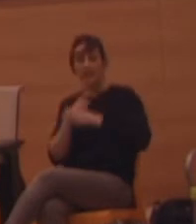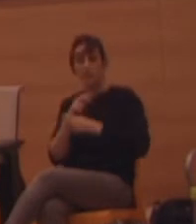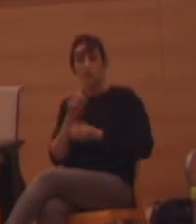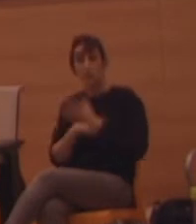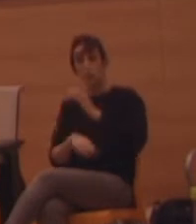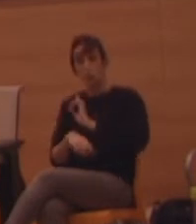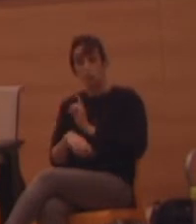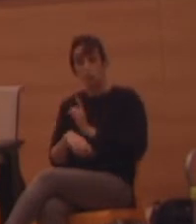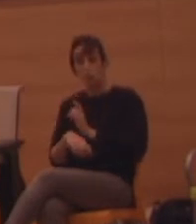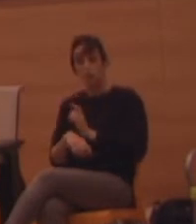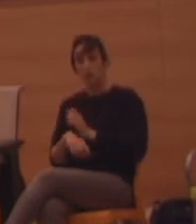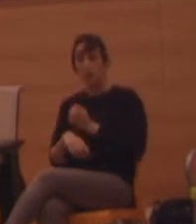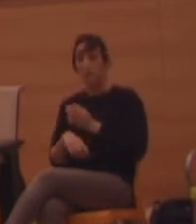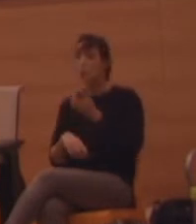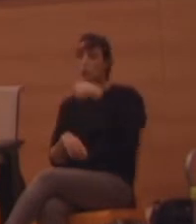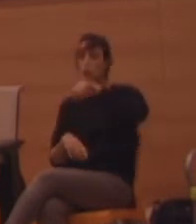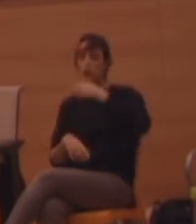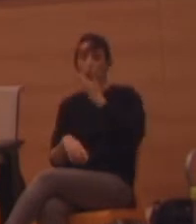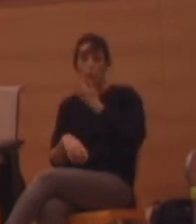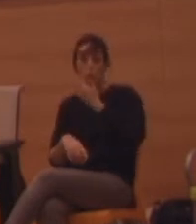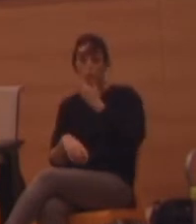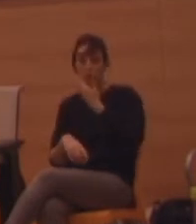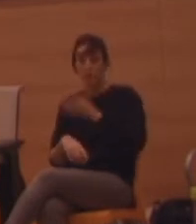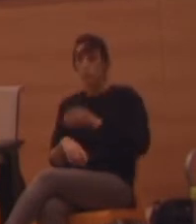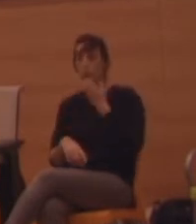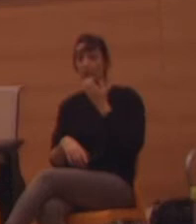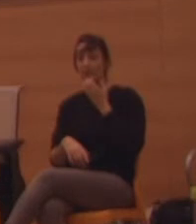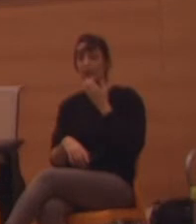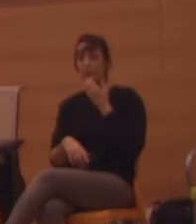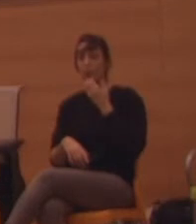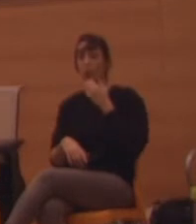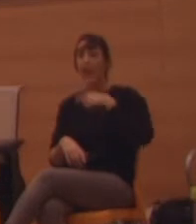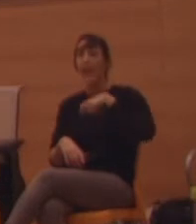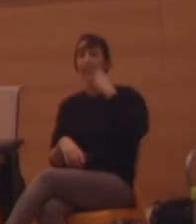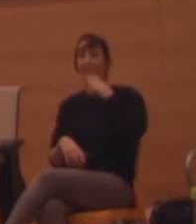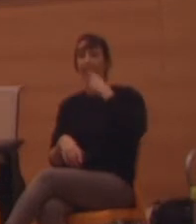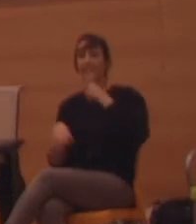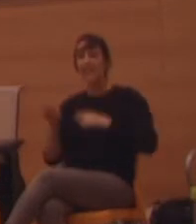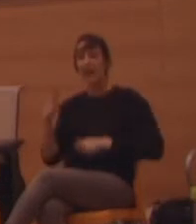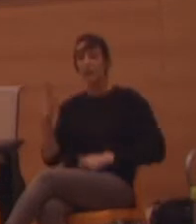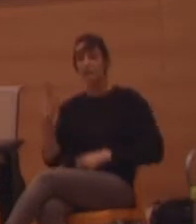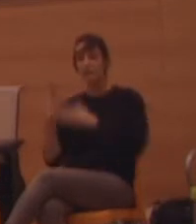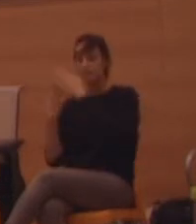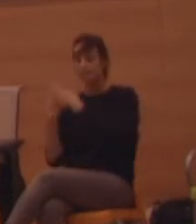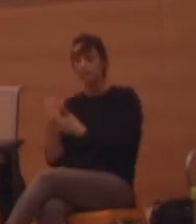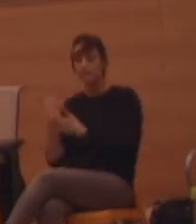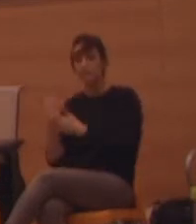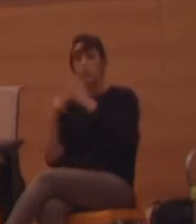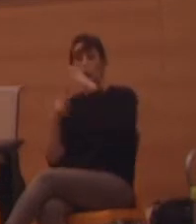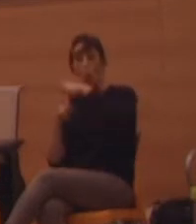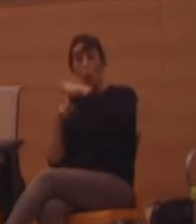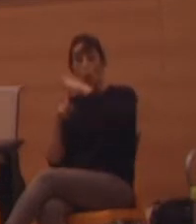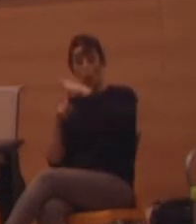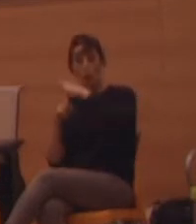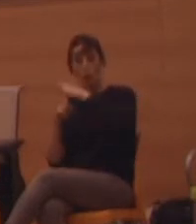porque rocemos contra ellas. Y en la uña de la derecha que es una uña por una infección de hongos. La diferencia que hay